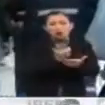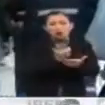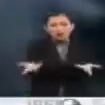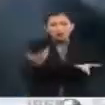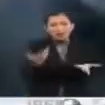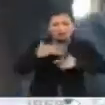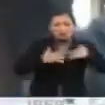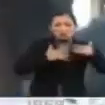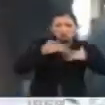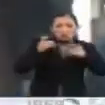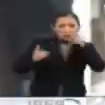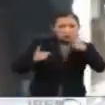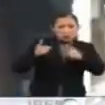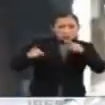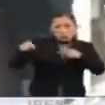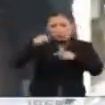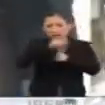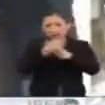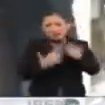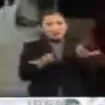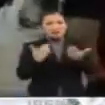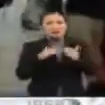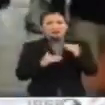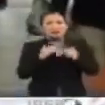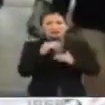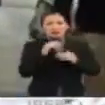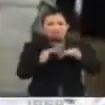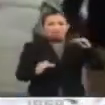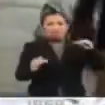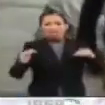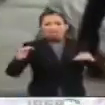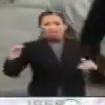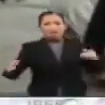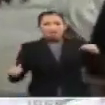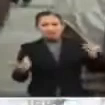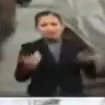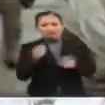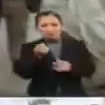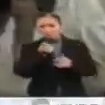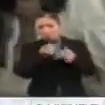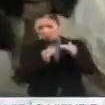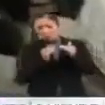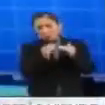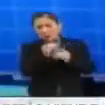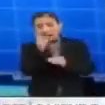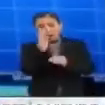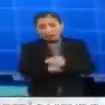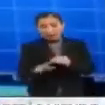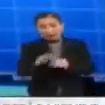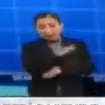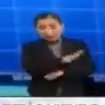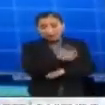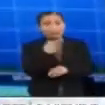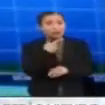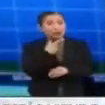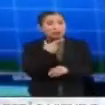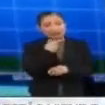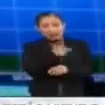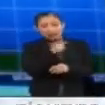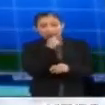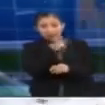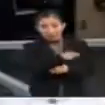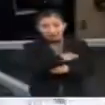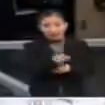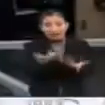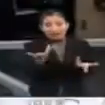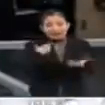económicos, incertidumbres, crecimientos desproporcionados, las realidades políticas, sobre